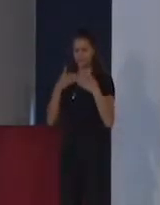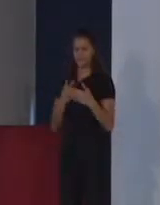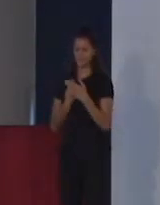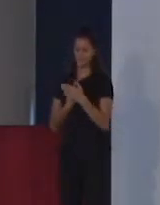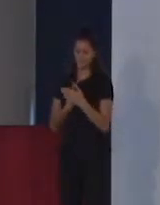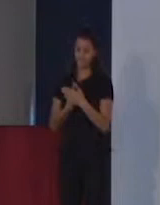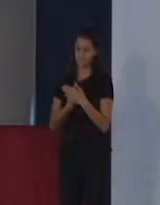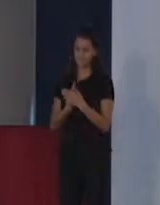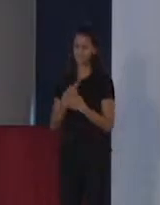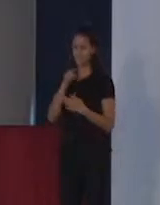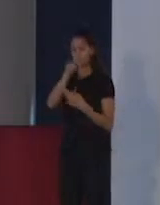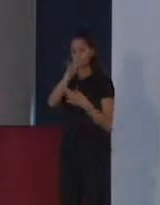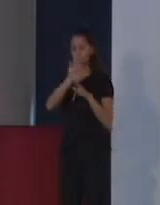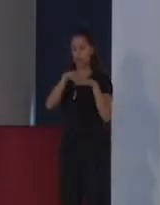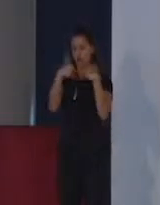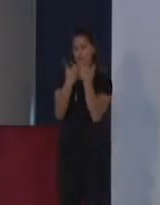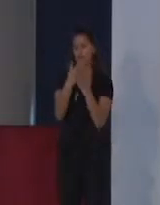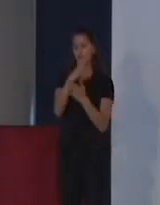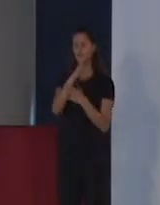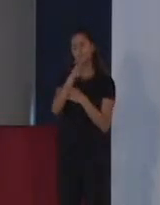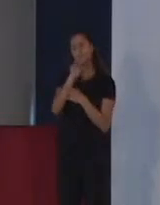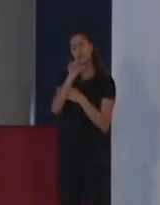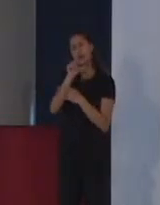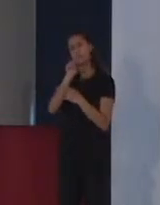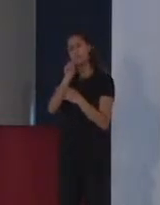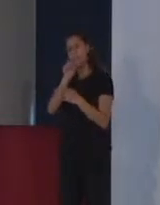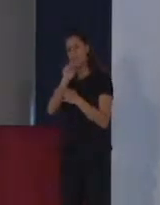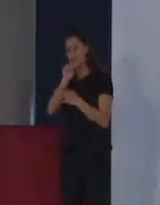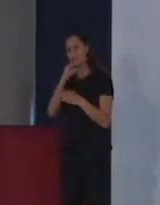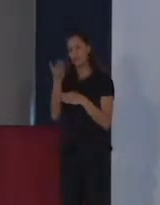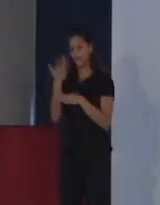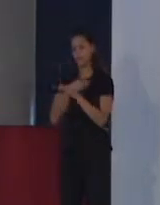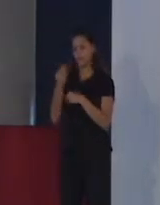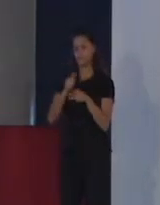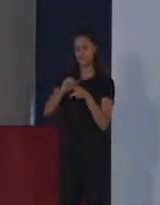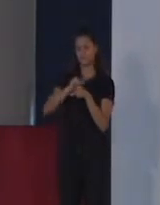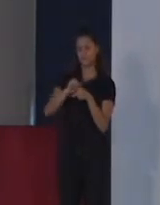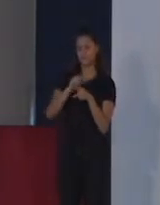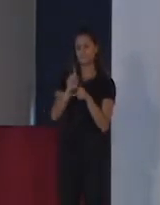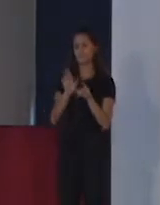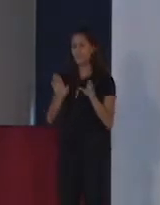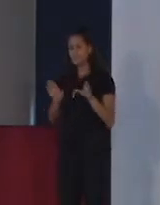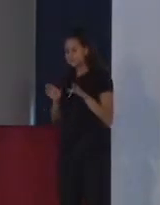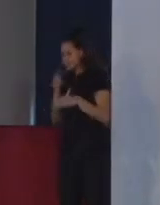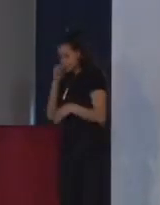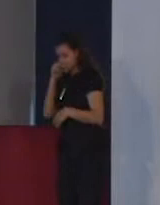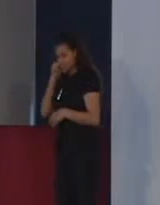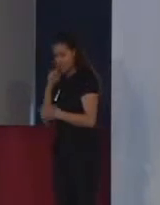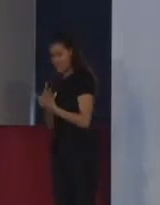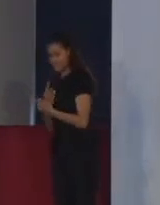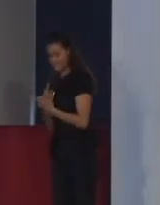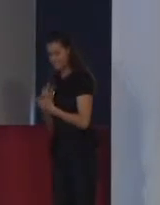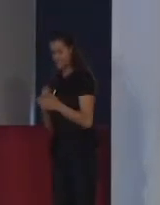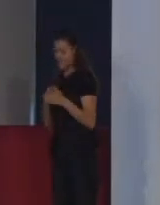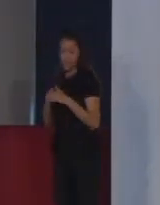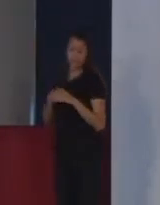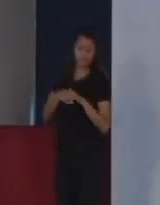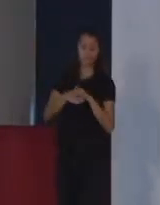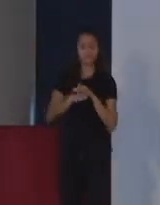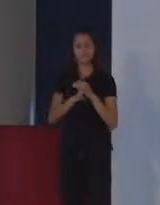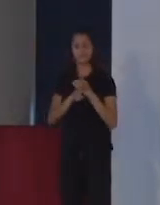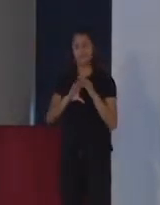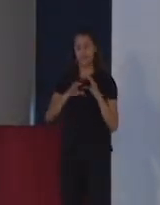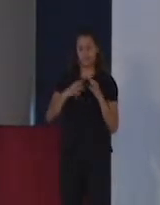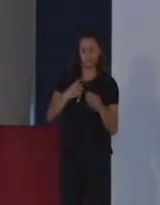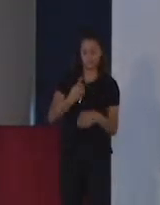fue un primer ejercicio muy respetuoso que se hizo, y es, si la población con autismo no está preparada para entrar a un salón de clase, lo primero que va a